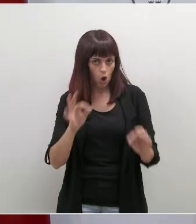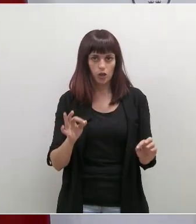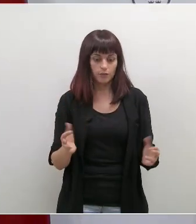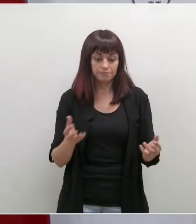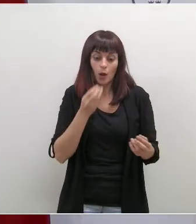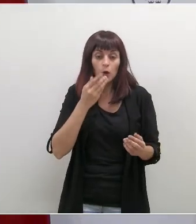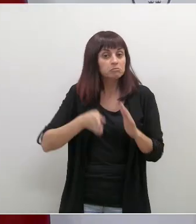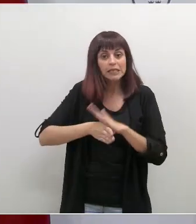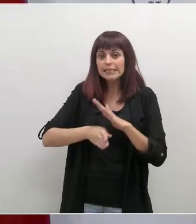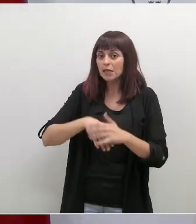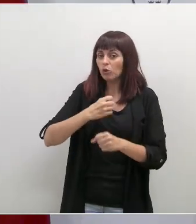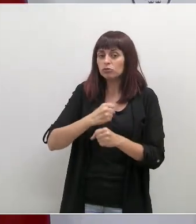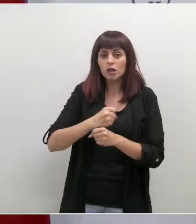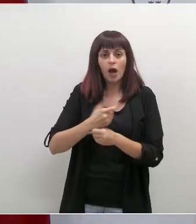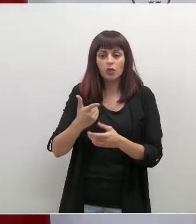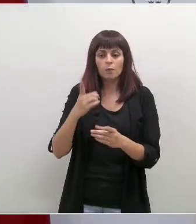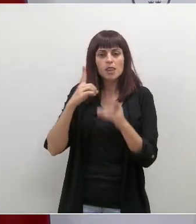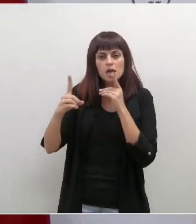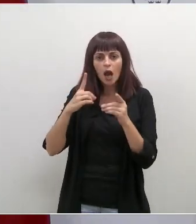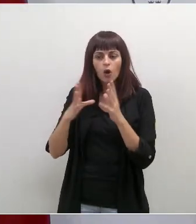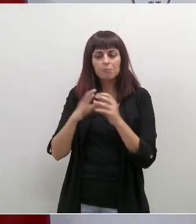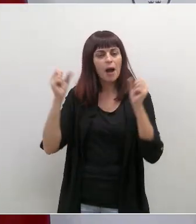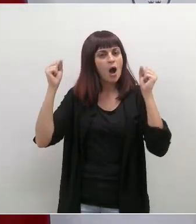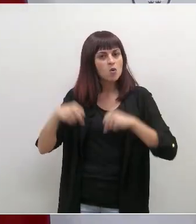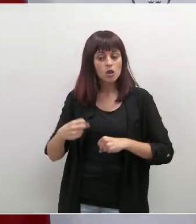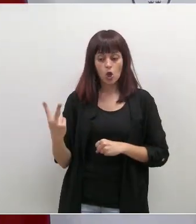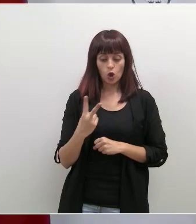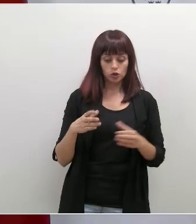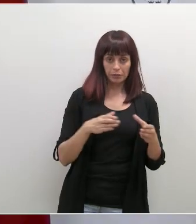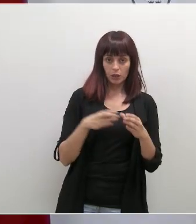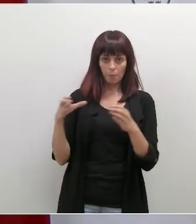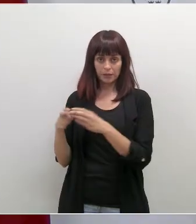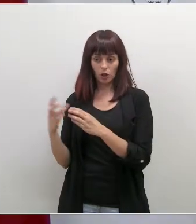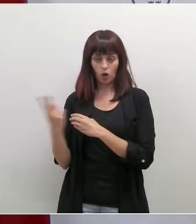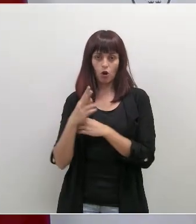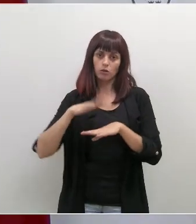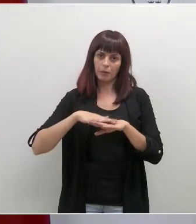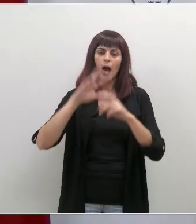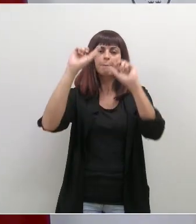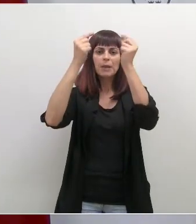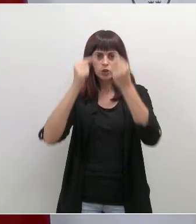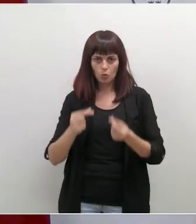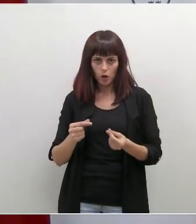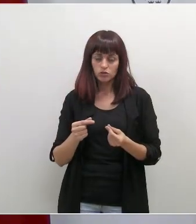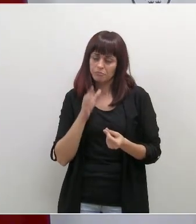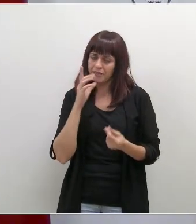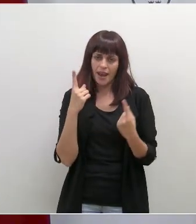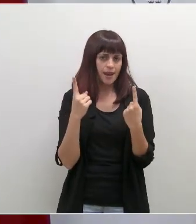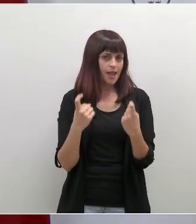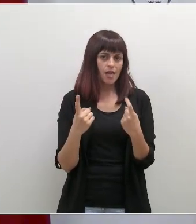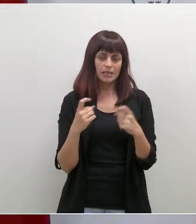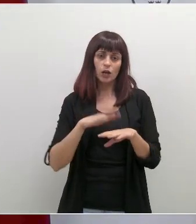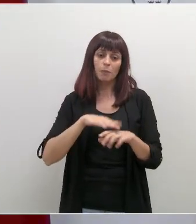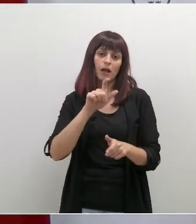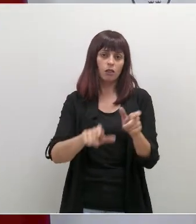bueno, seguiremos trabajando por el diálogo, por el consenso, ambos partidos, para sacar adelante estos presupuestos que son tan necesarios para